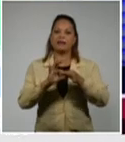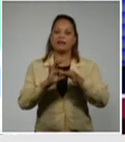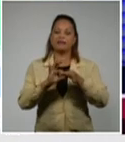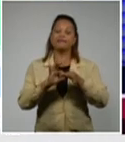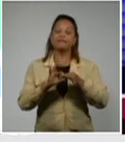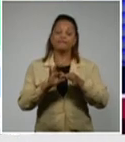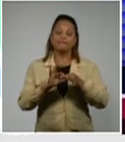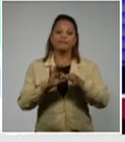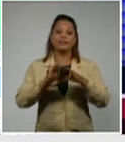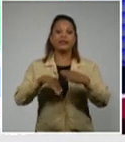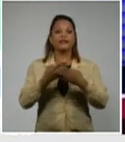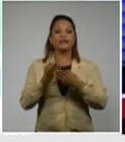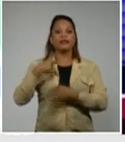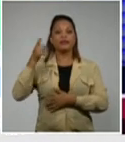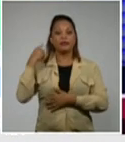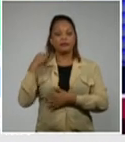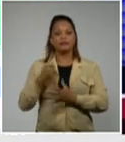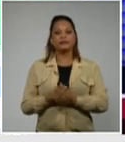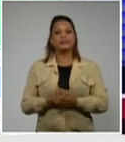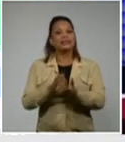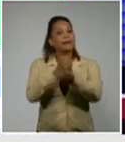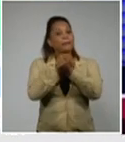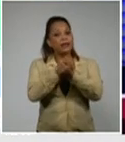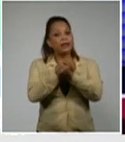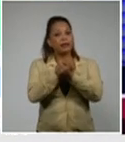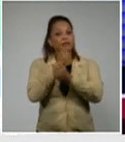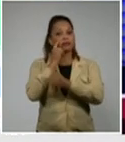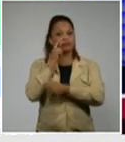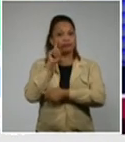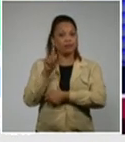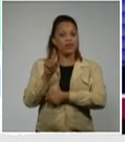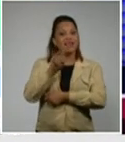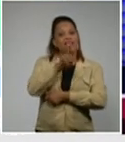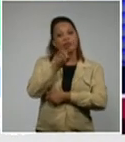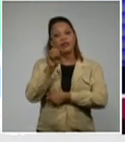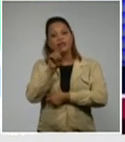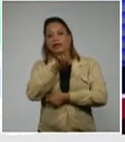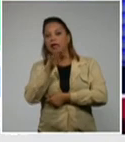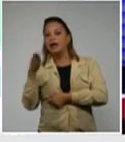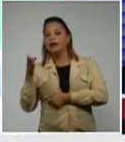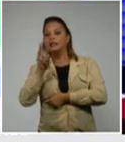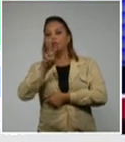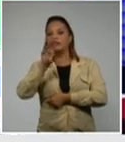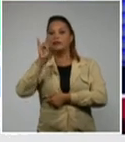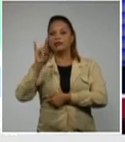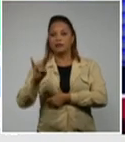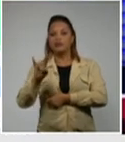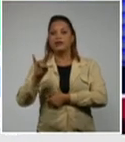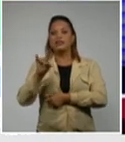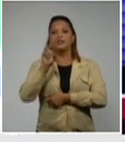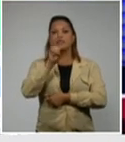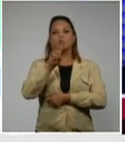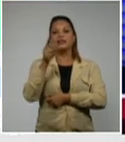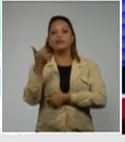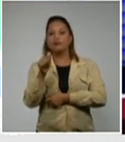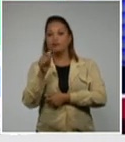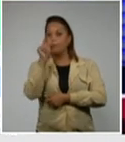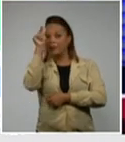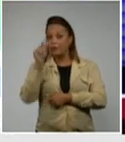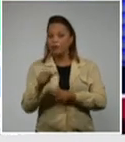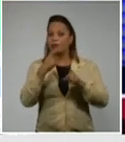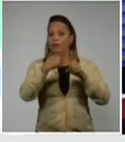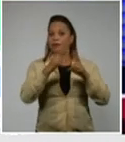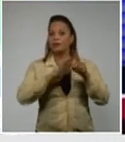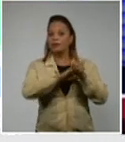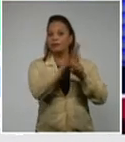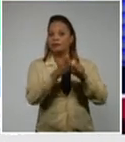riesgo, ojo. De 20 a 39 años de edad, 310 personas de las diagnosticadas ayer,